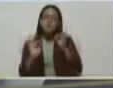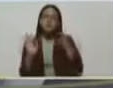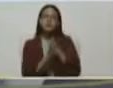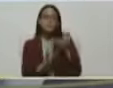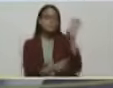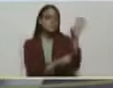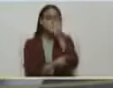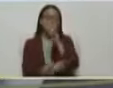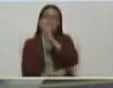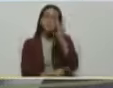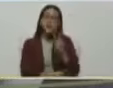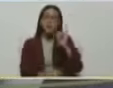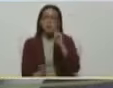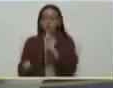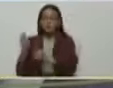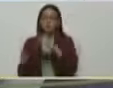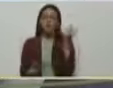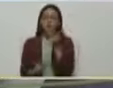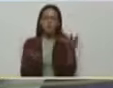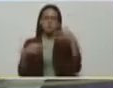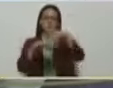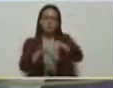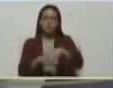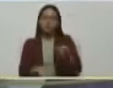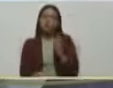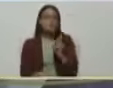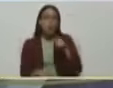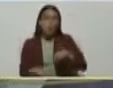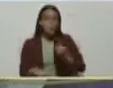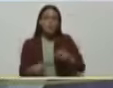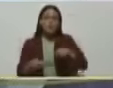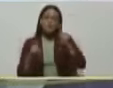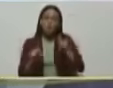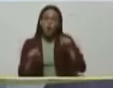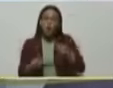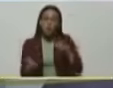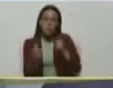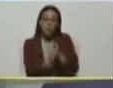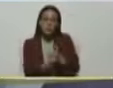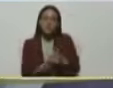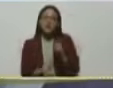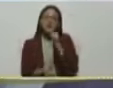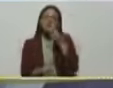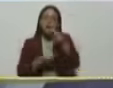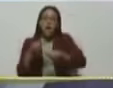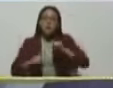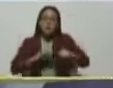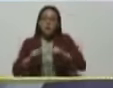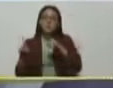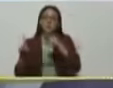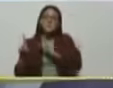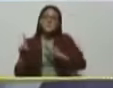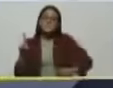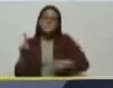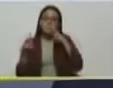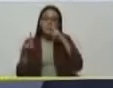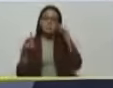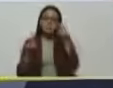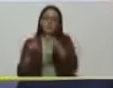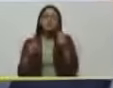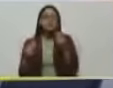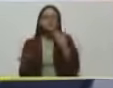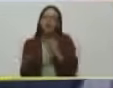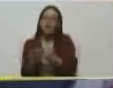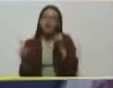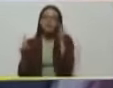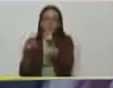Hoy no hubiera sido posible sin su bendición, presidente, y le estamos muy agradecidos.